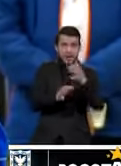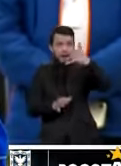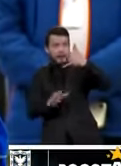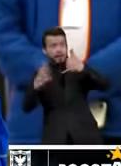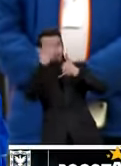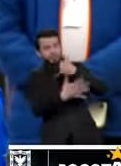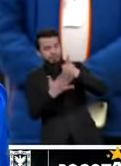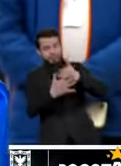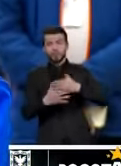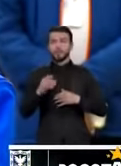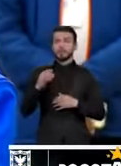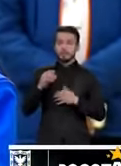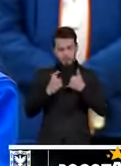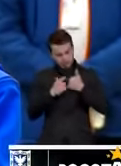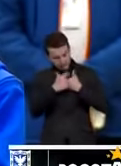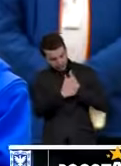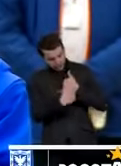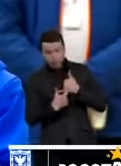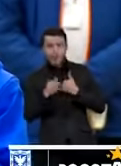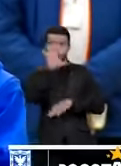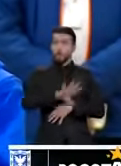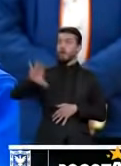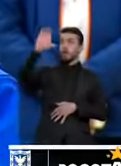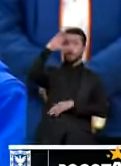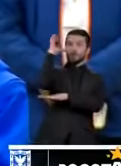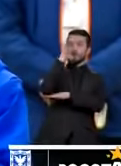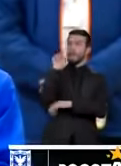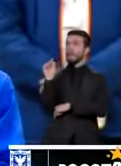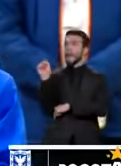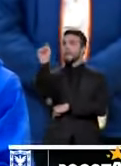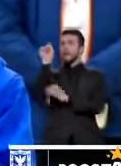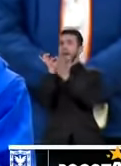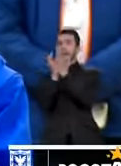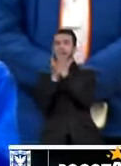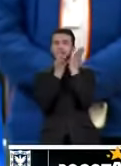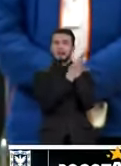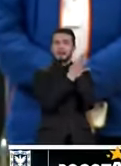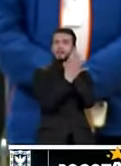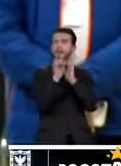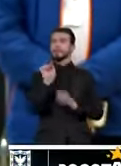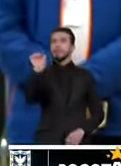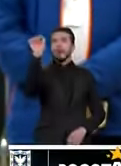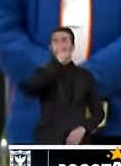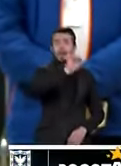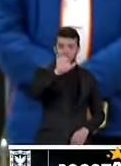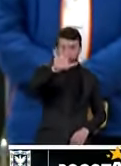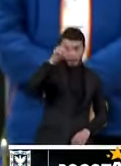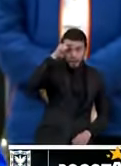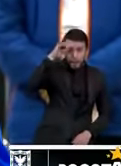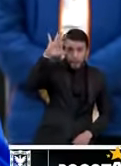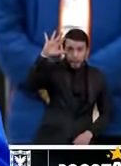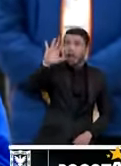contagio masivo. De manera que entre menos intercambio tengamos entre las ciudades, la gente en Cartagena que se quede en Cartagena y un abrazo al alcalde que